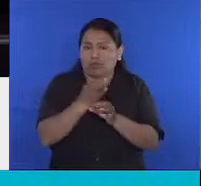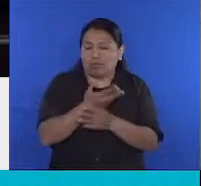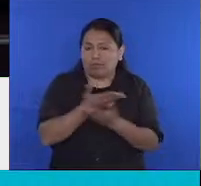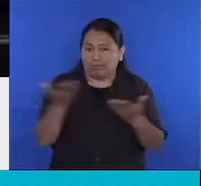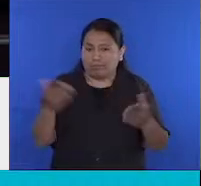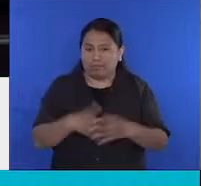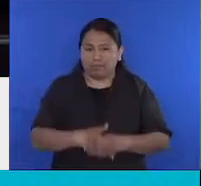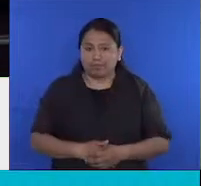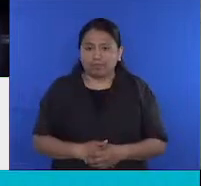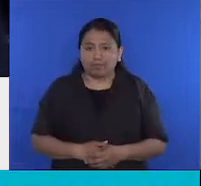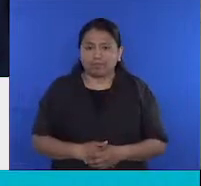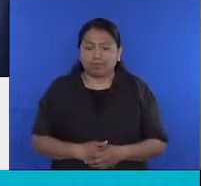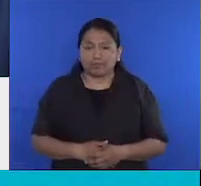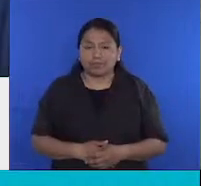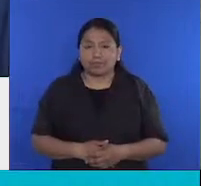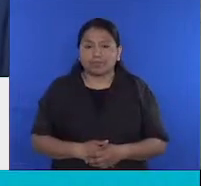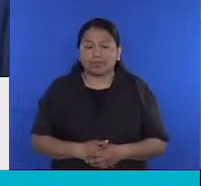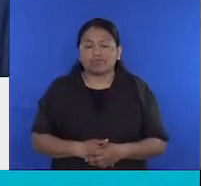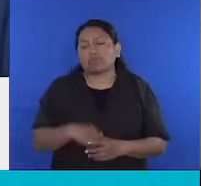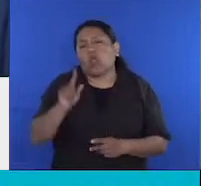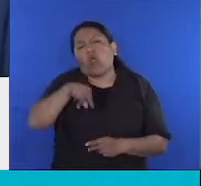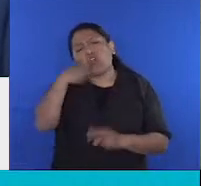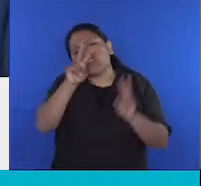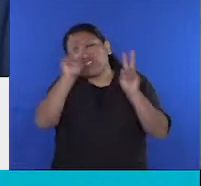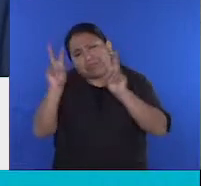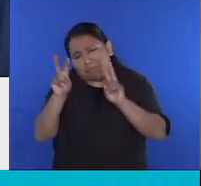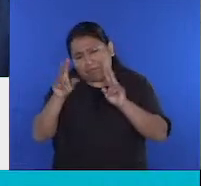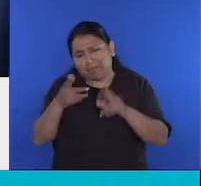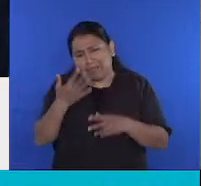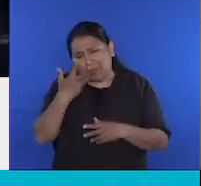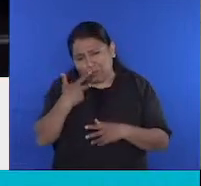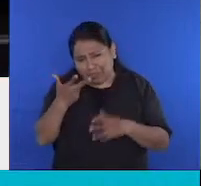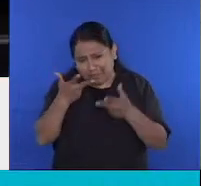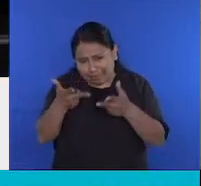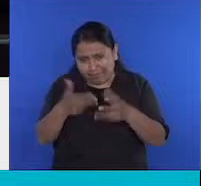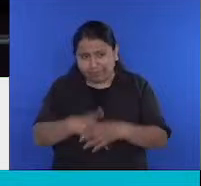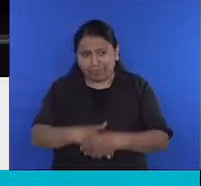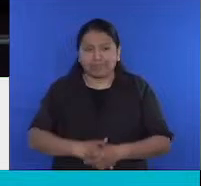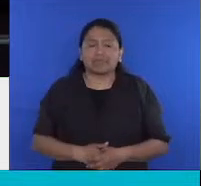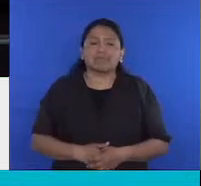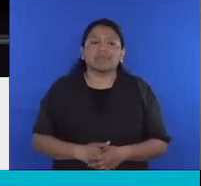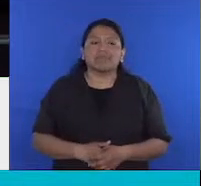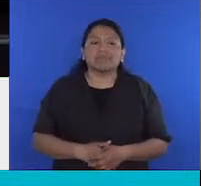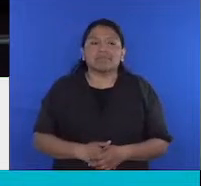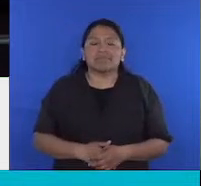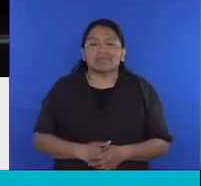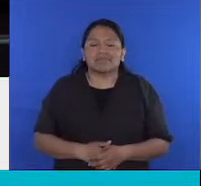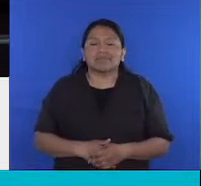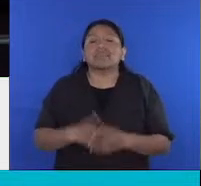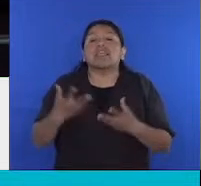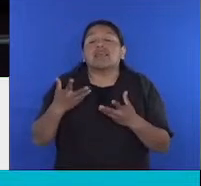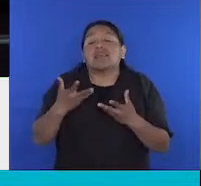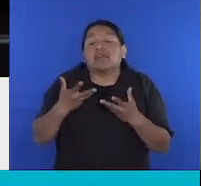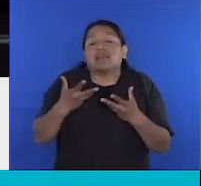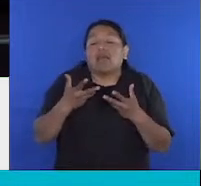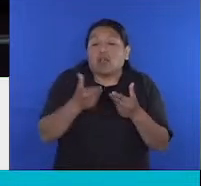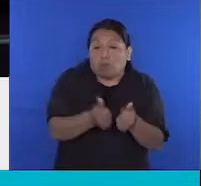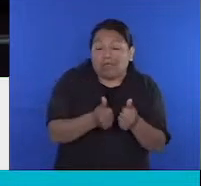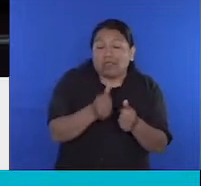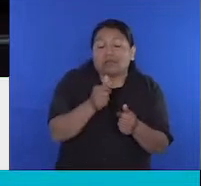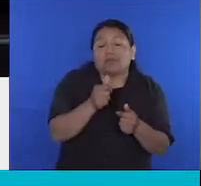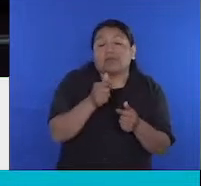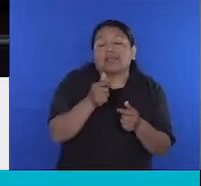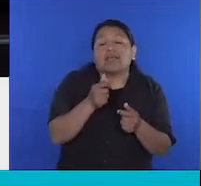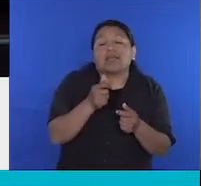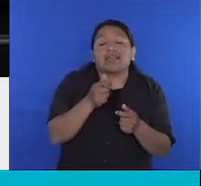Otro temita que me gustaría tocar es manifestar mi acompañamiento al diputado Guillermo Kane